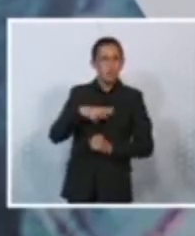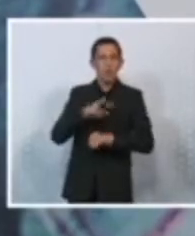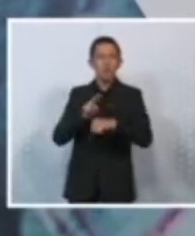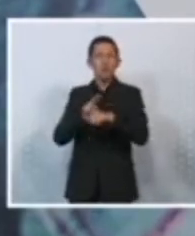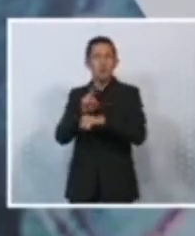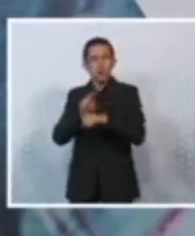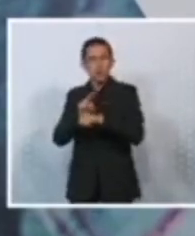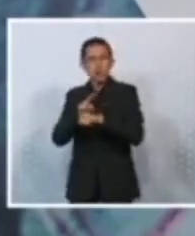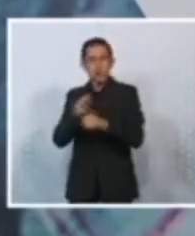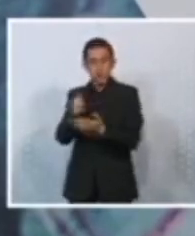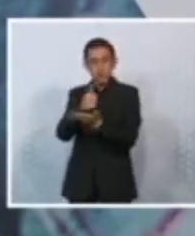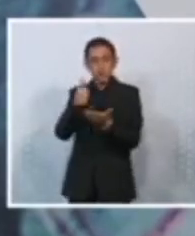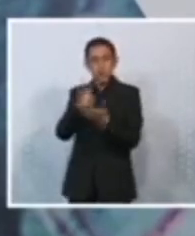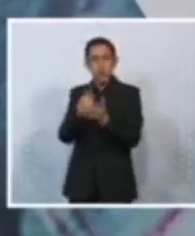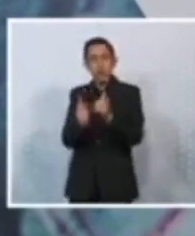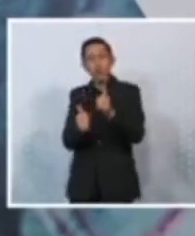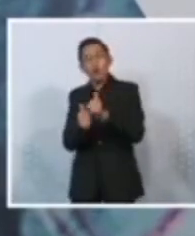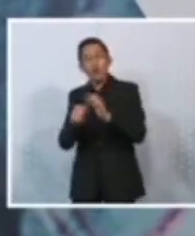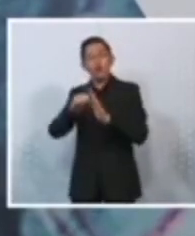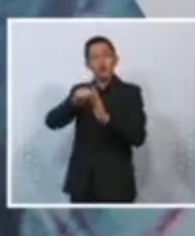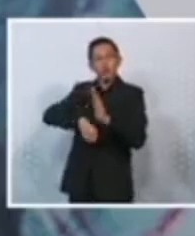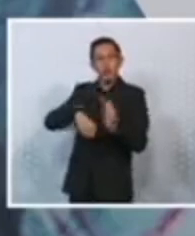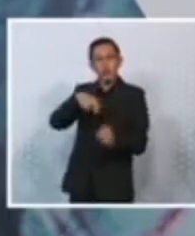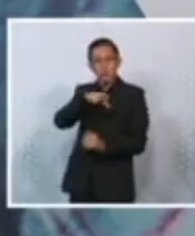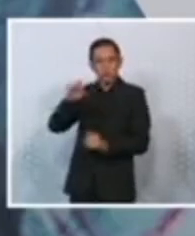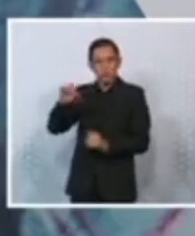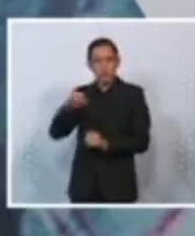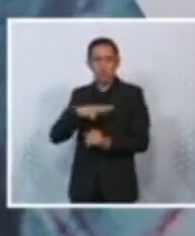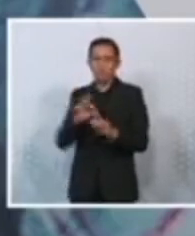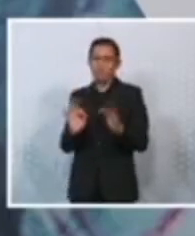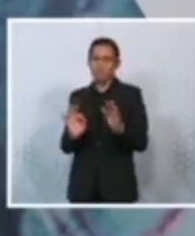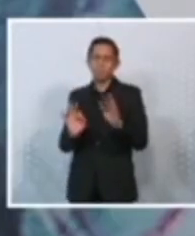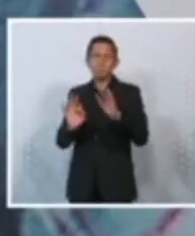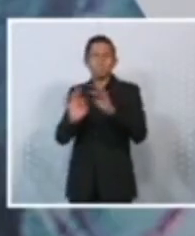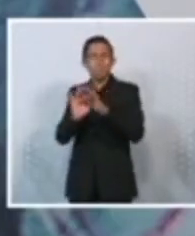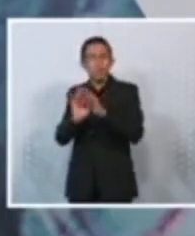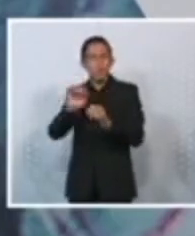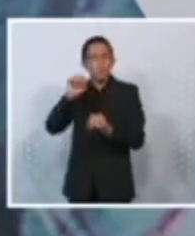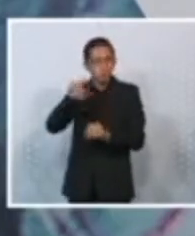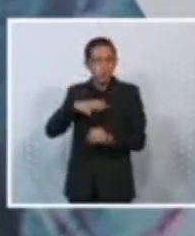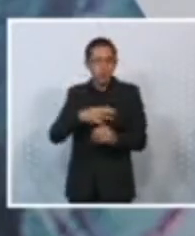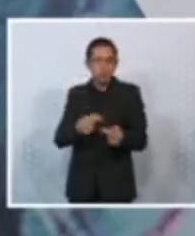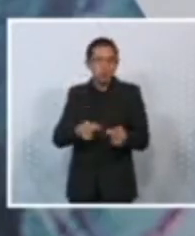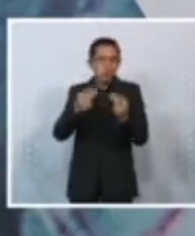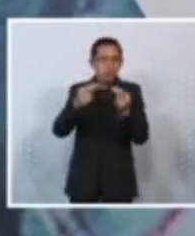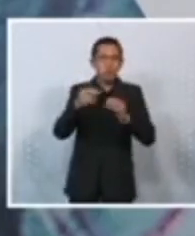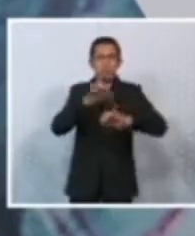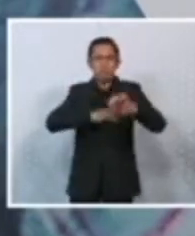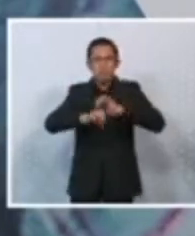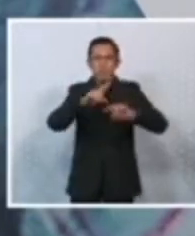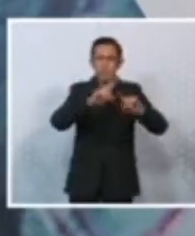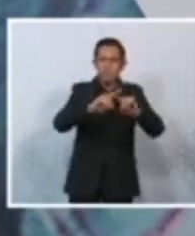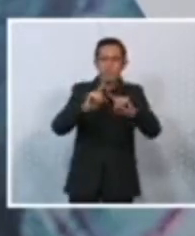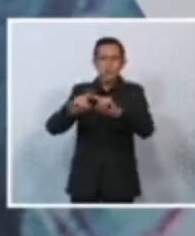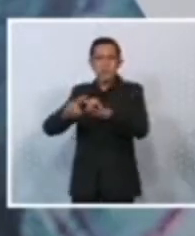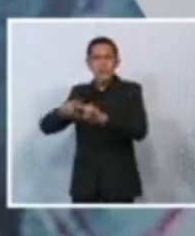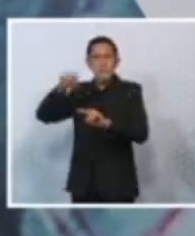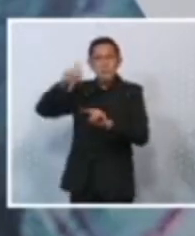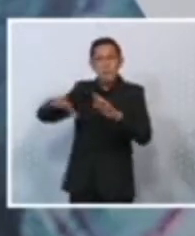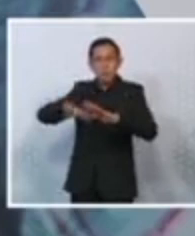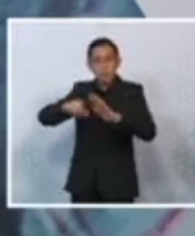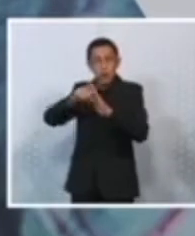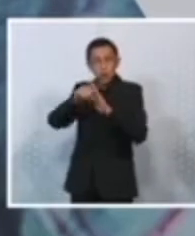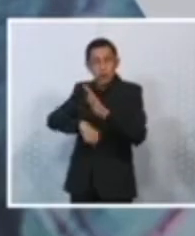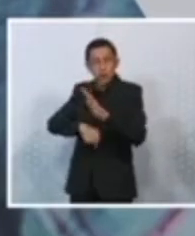norte y centro con el sur del estado con inversiones estratégicas para diversificar la actividad económica aumentando nuestro potencial turístico